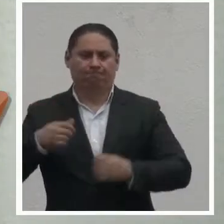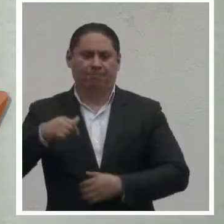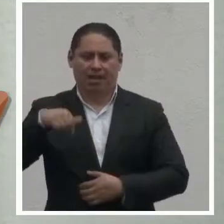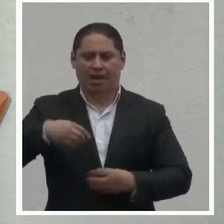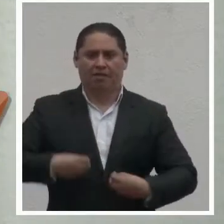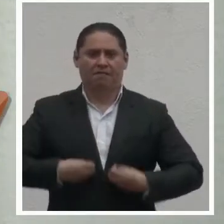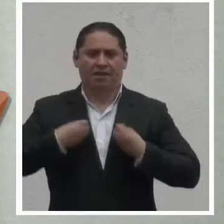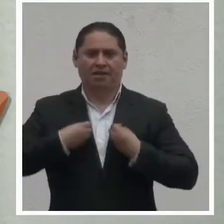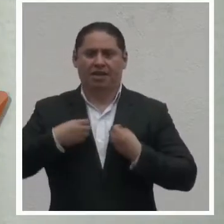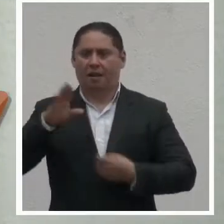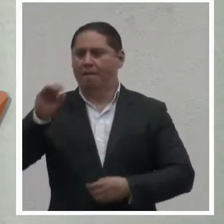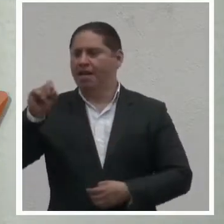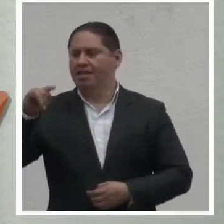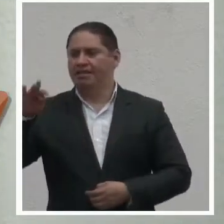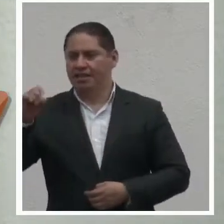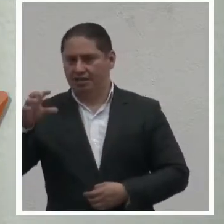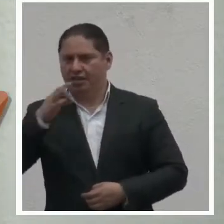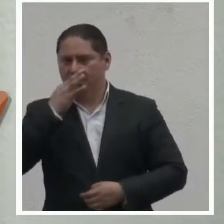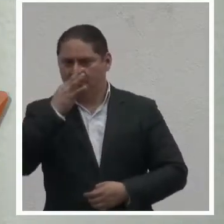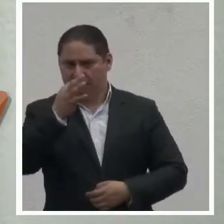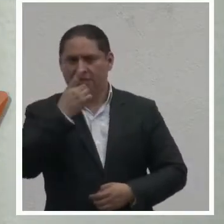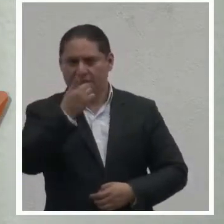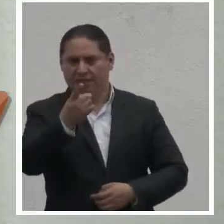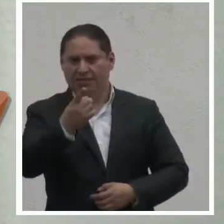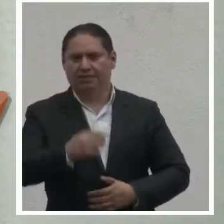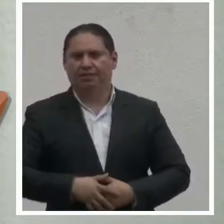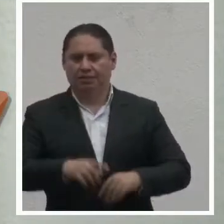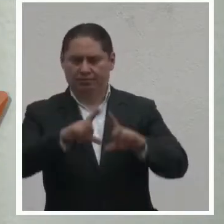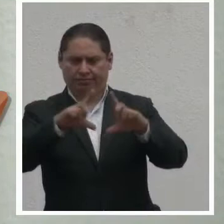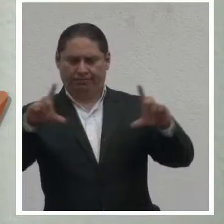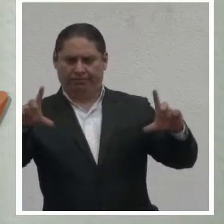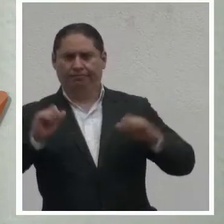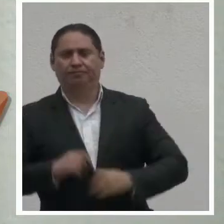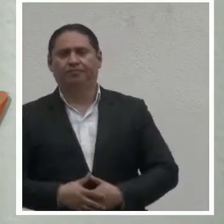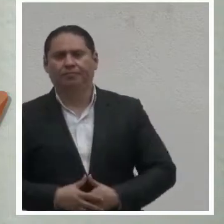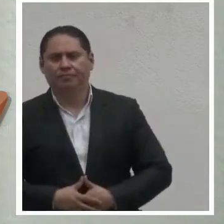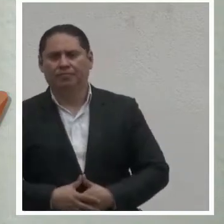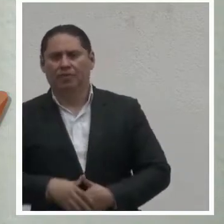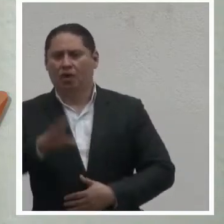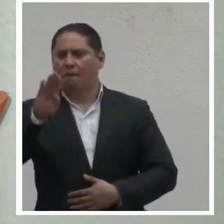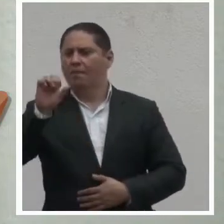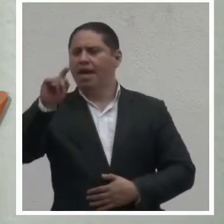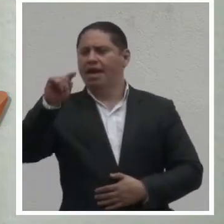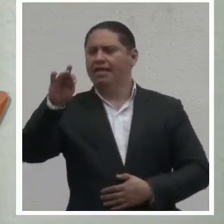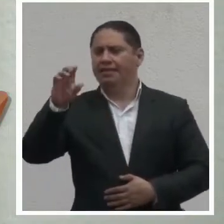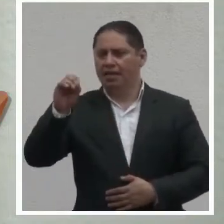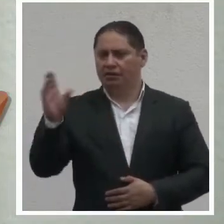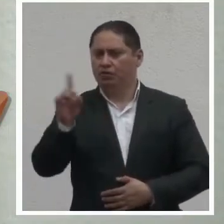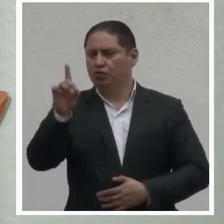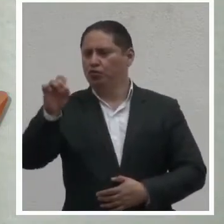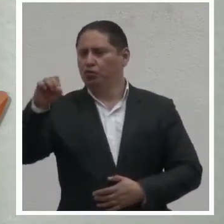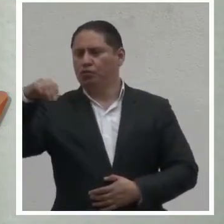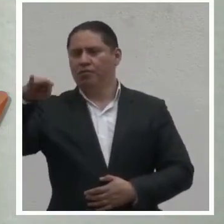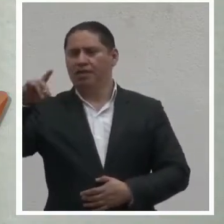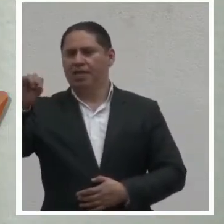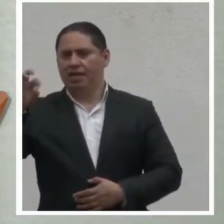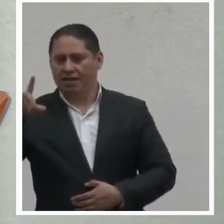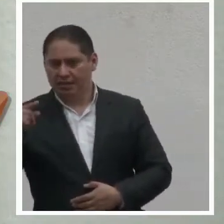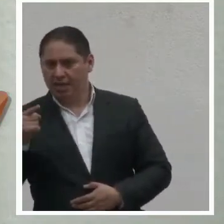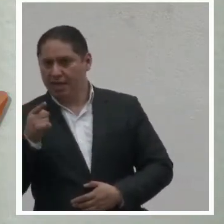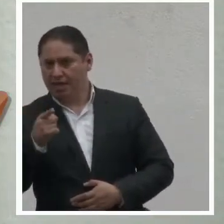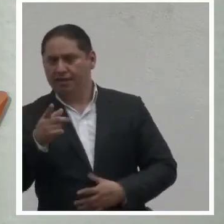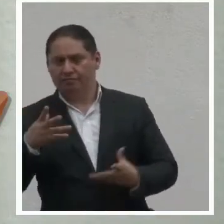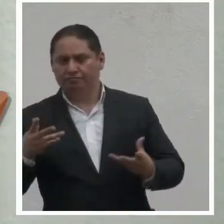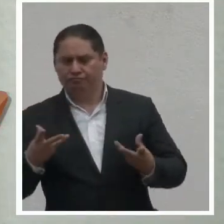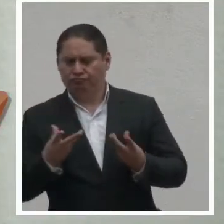Domínguez. Dice el maestro Robledo en su libro: Belisario Domínguez es en suma